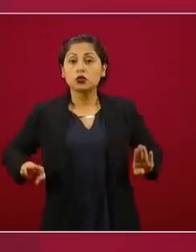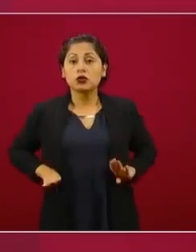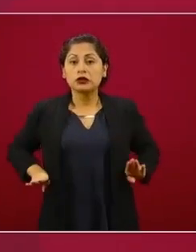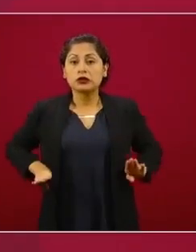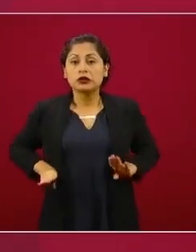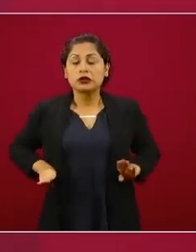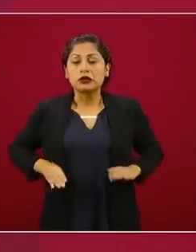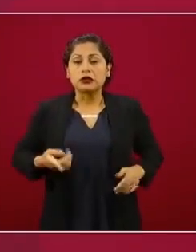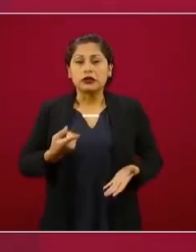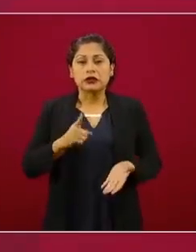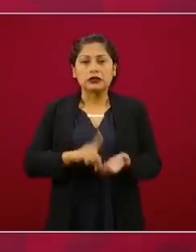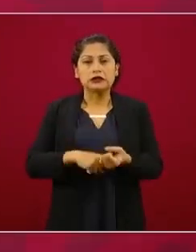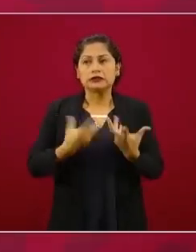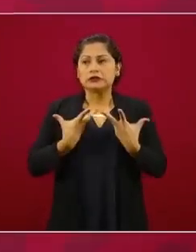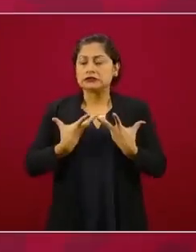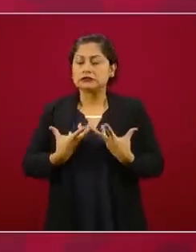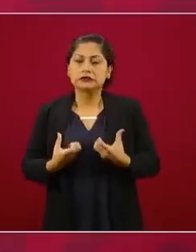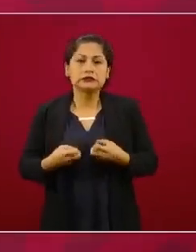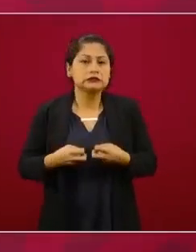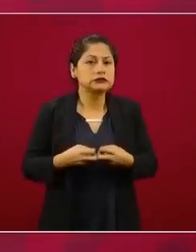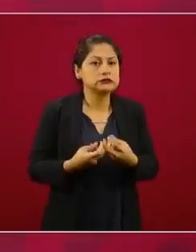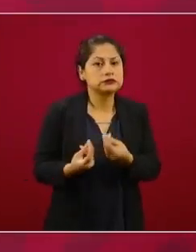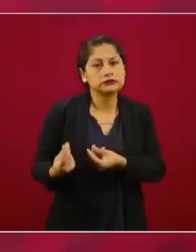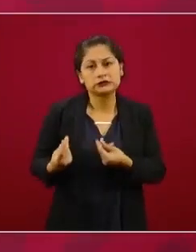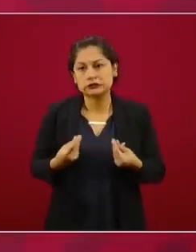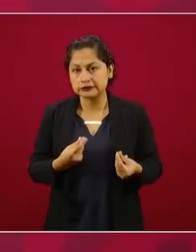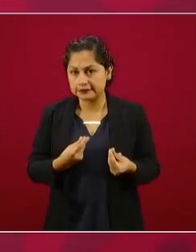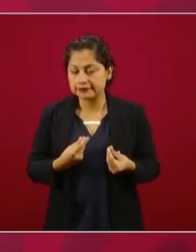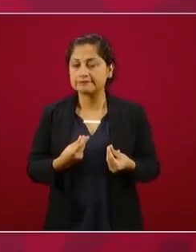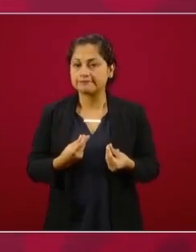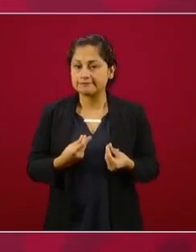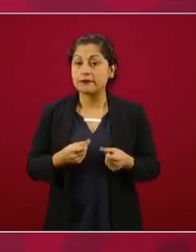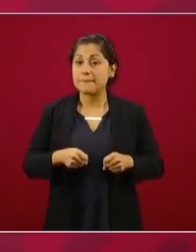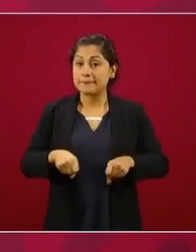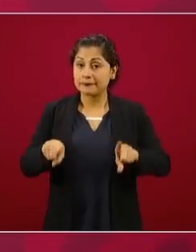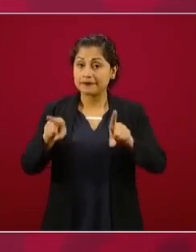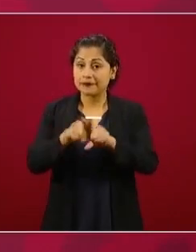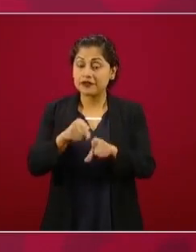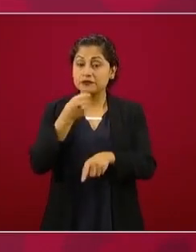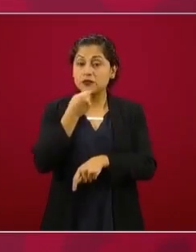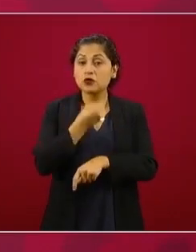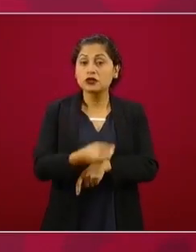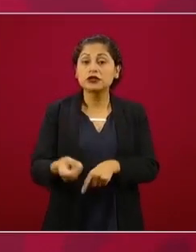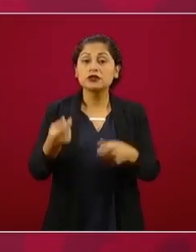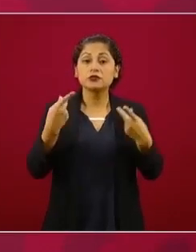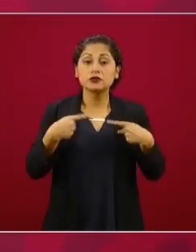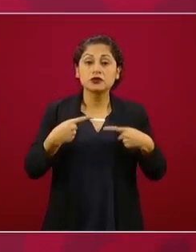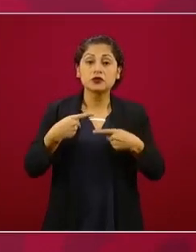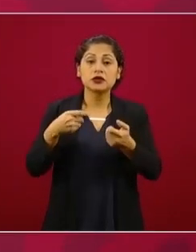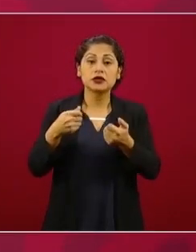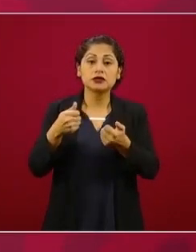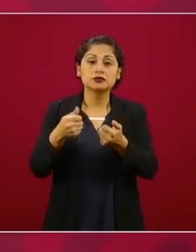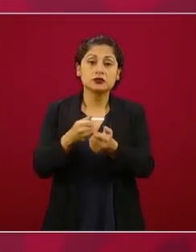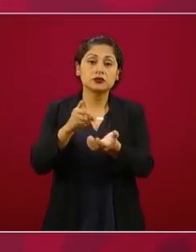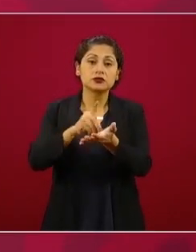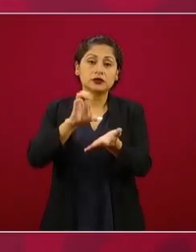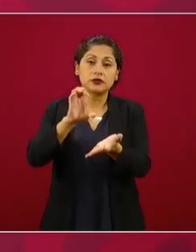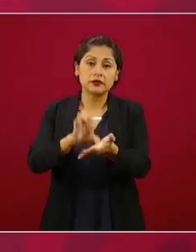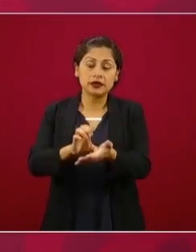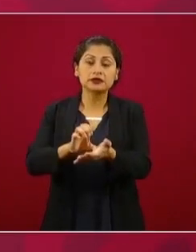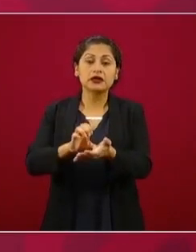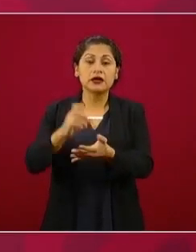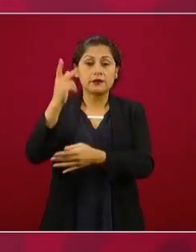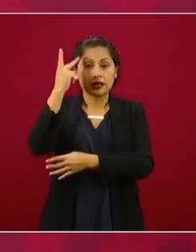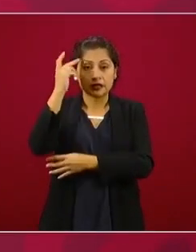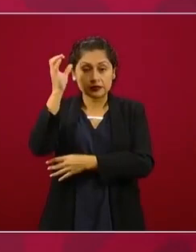personal y familiar. Cuidar, en el caso de los niños con parálisis cerebral, por ejemplo, las secreciones